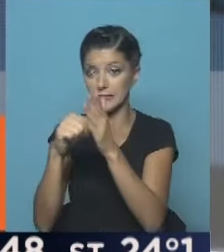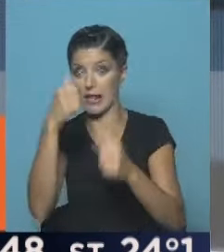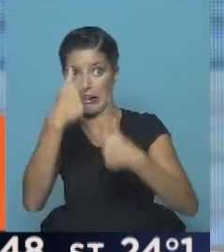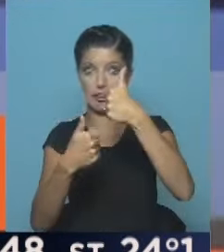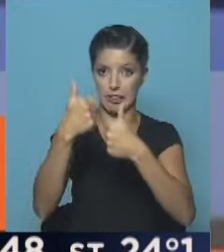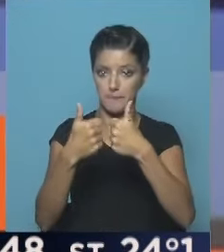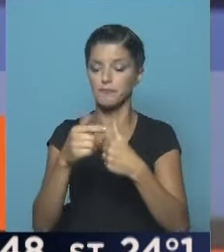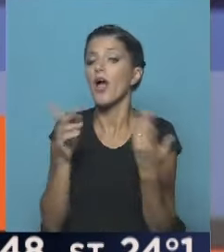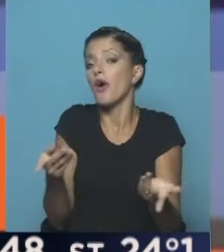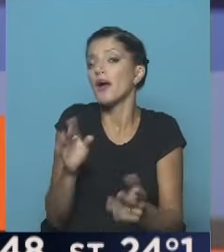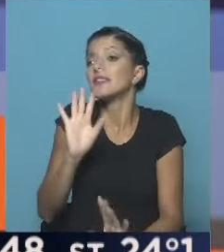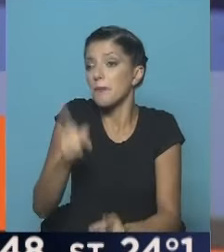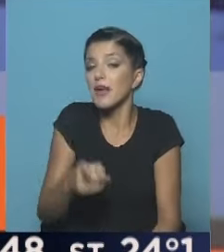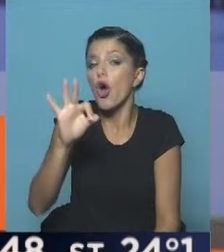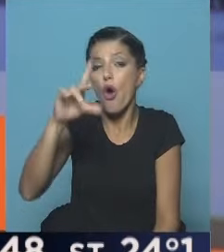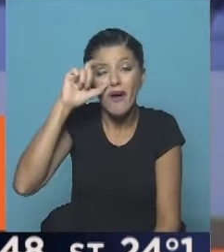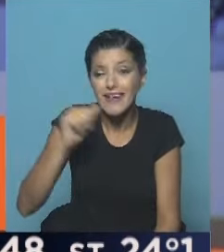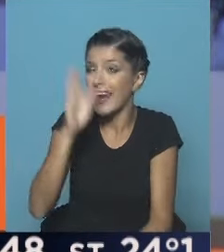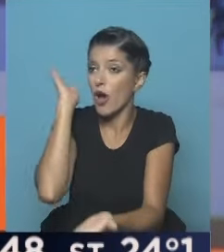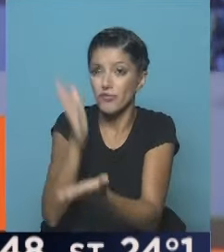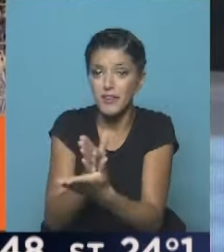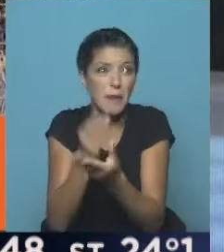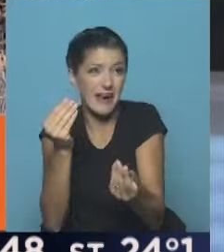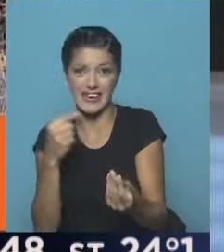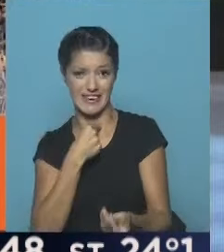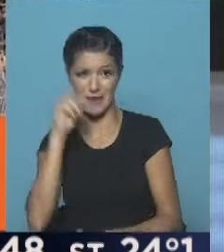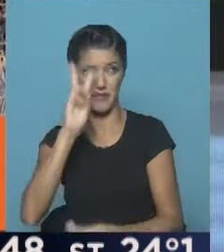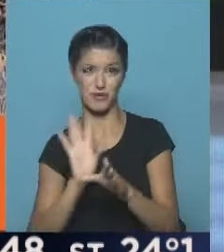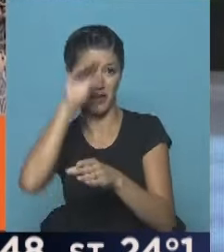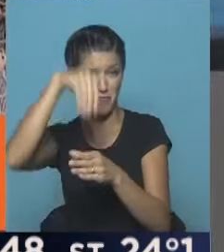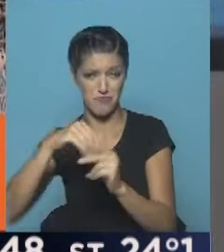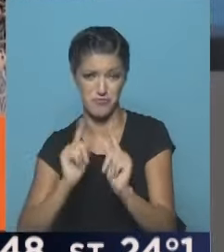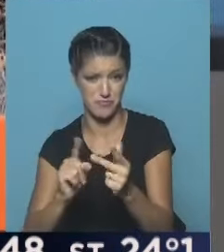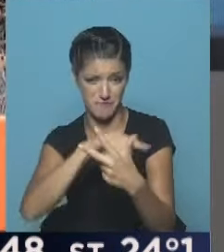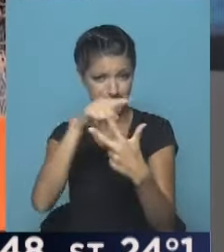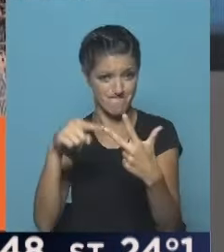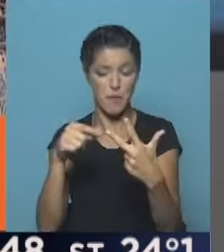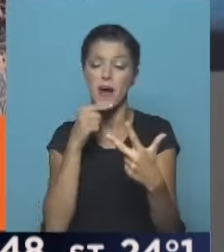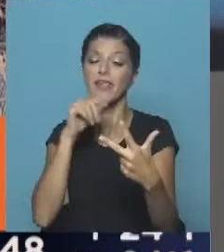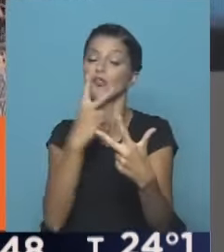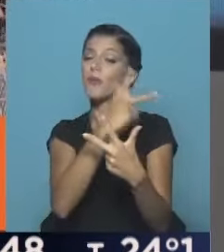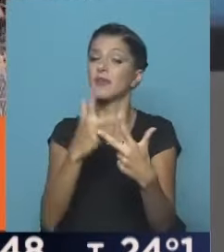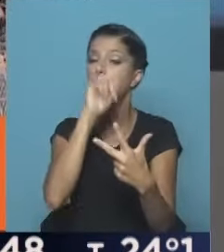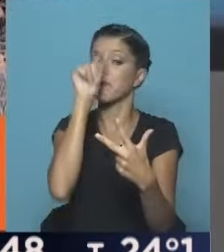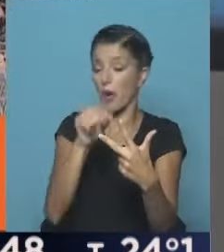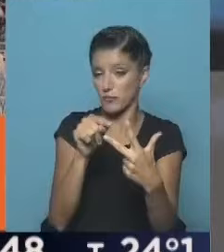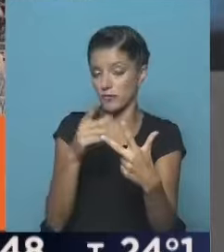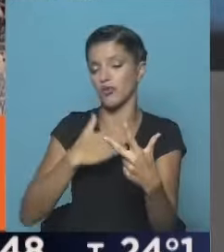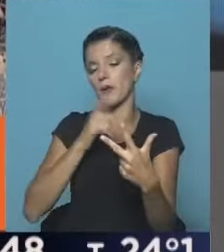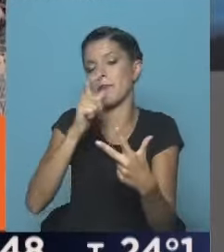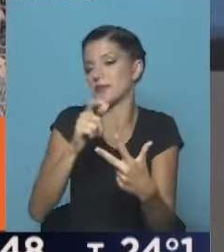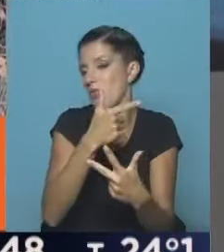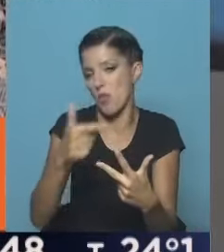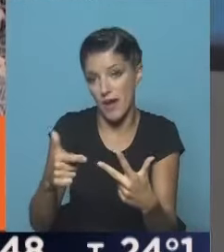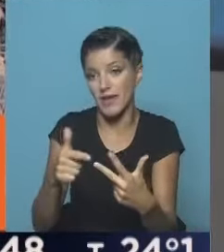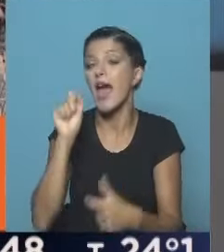en una OEA que la condena eventualmente? Esas son las preguntas que tenemos que hacernos. Yo no tengo la respuesta porque obviamente eso lo va a decir el